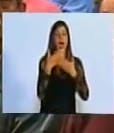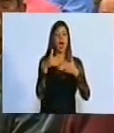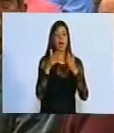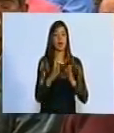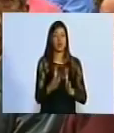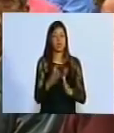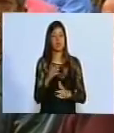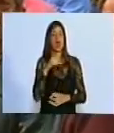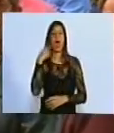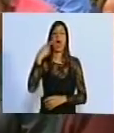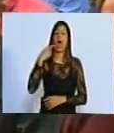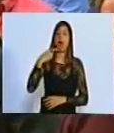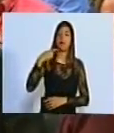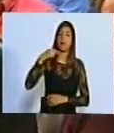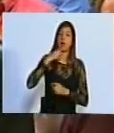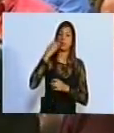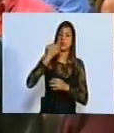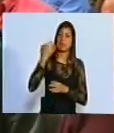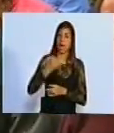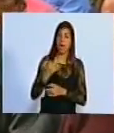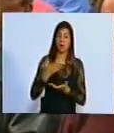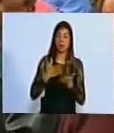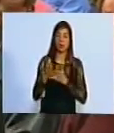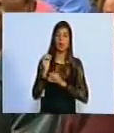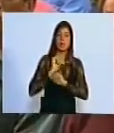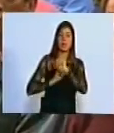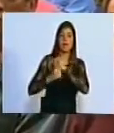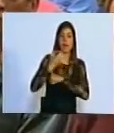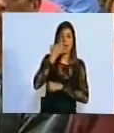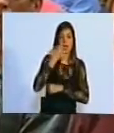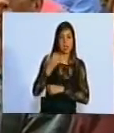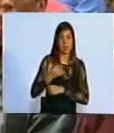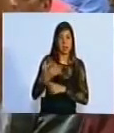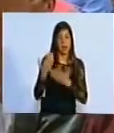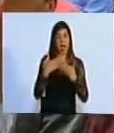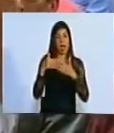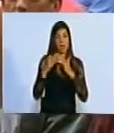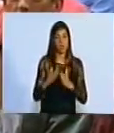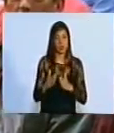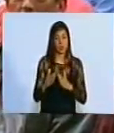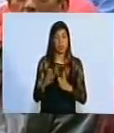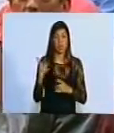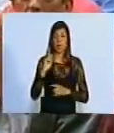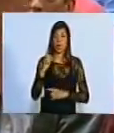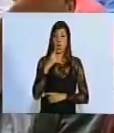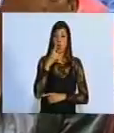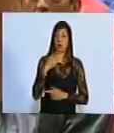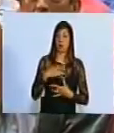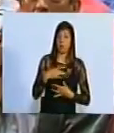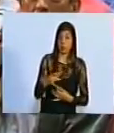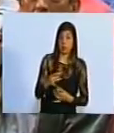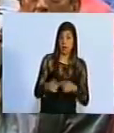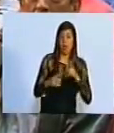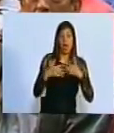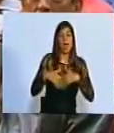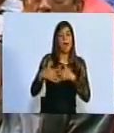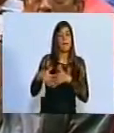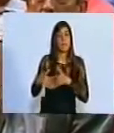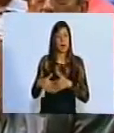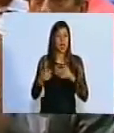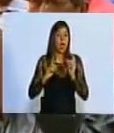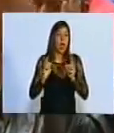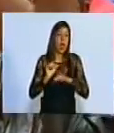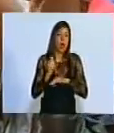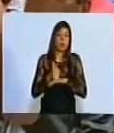tengan una voz sincera, que defienda las verdaderas reivindicaciones estudiantiles y no los intereses de algunas empresas o algunas